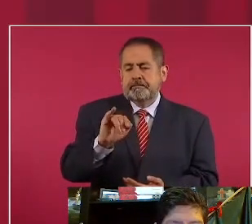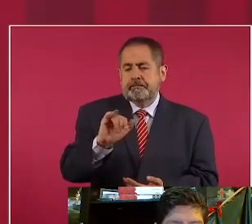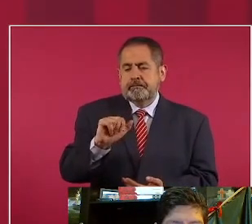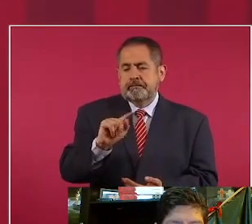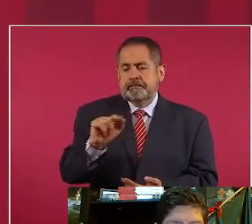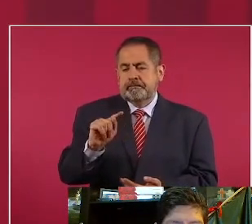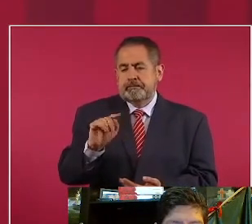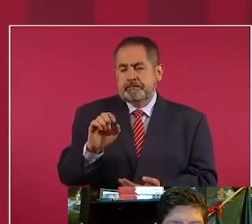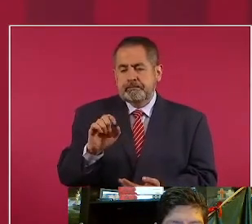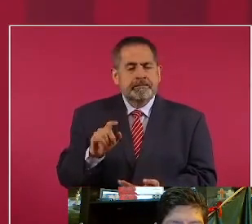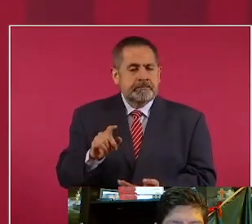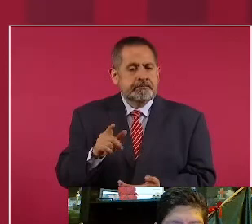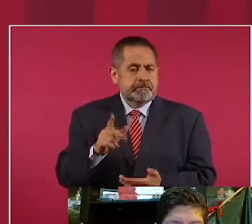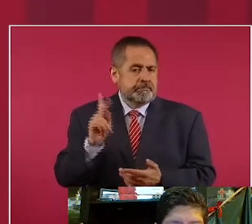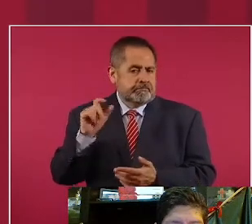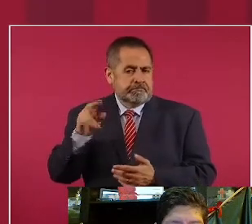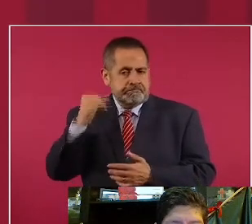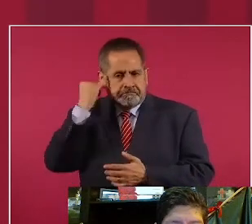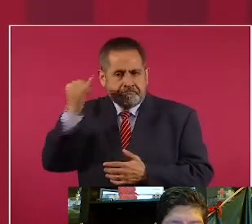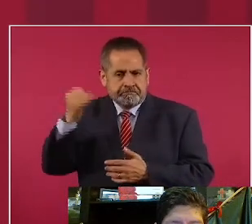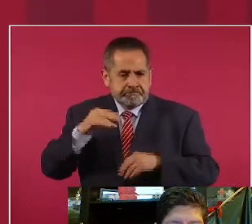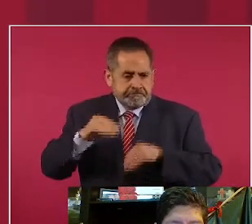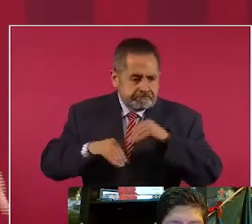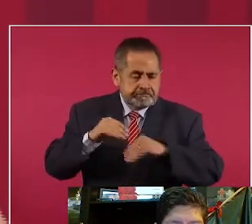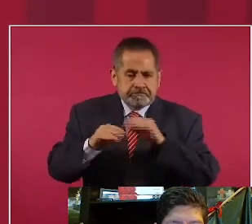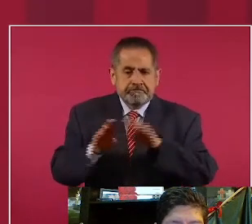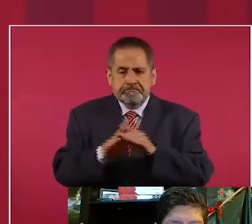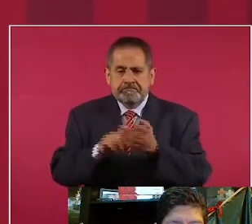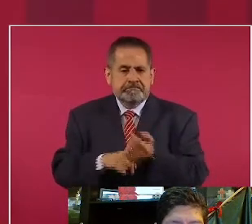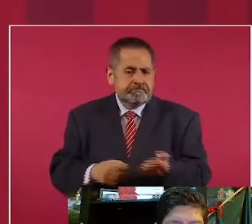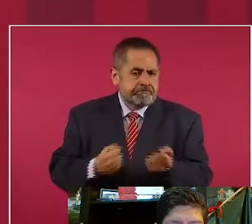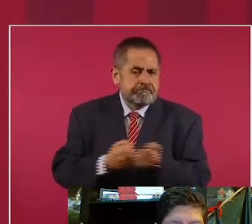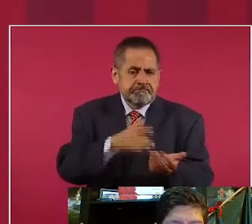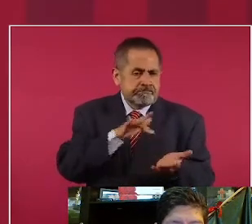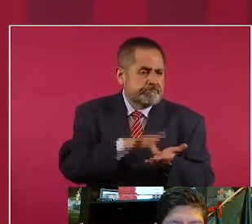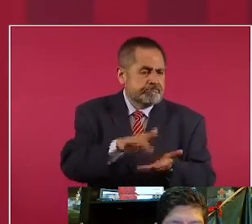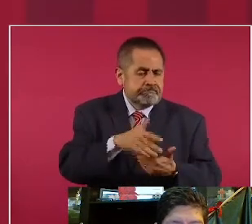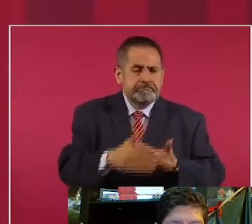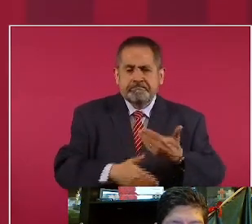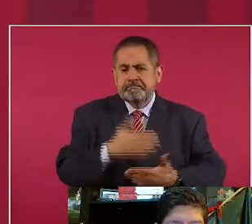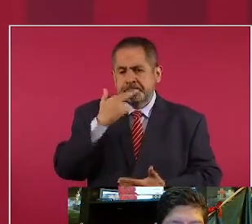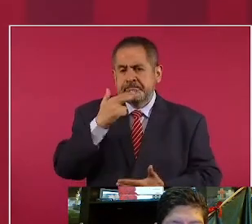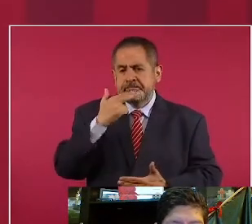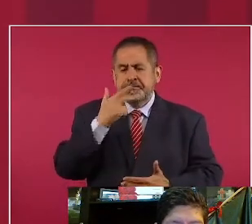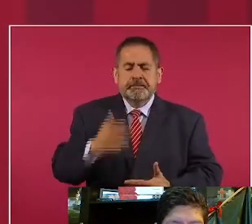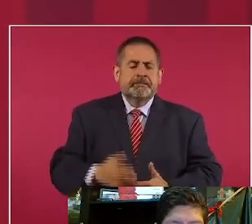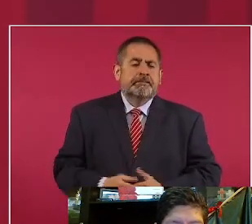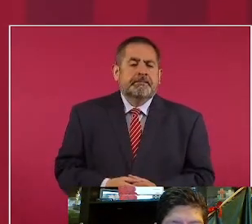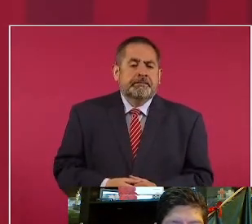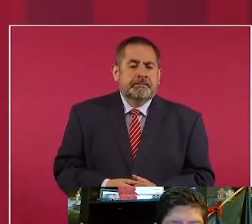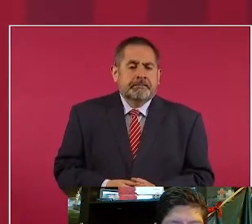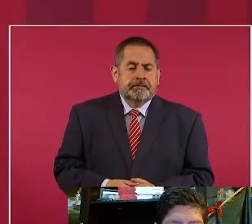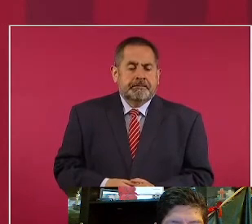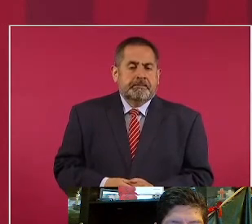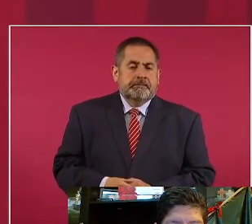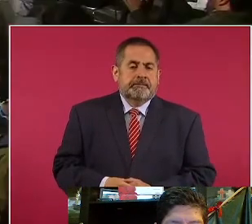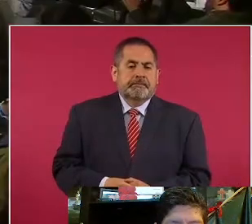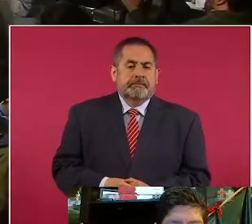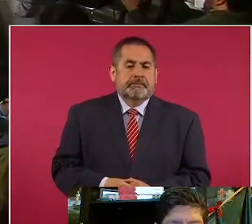plan para reforzar todo esto que estamos haciendo. Es también